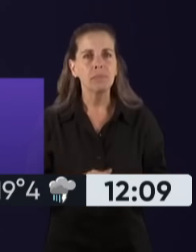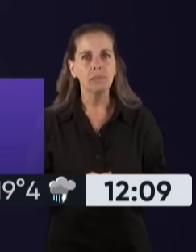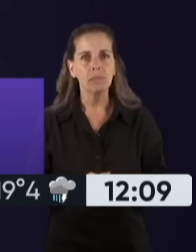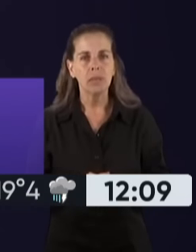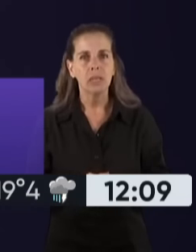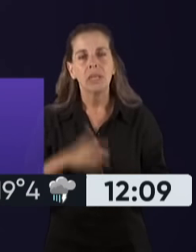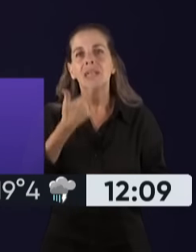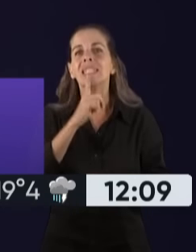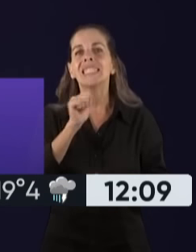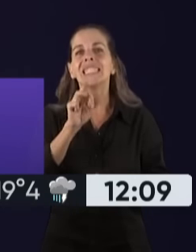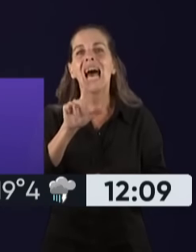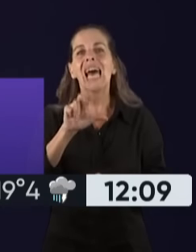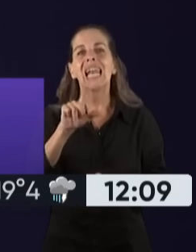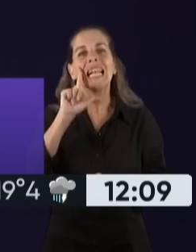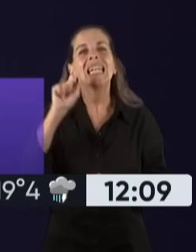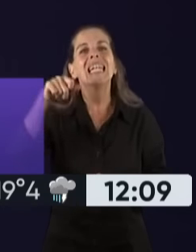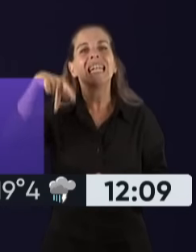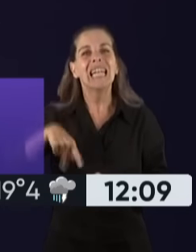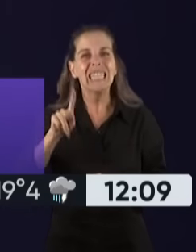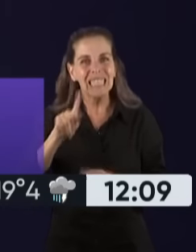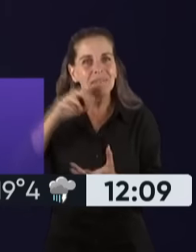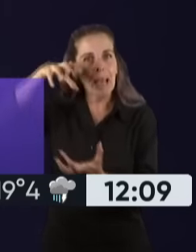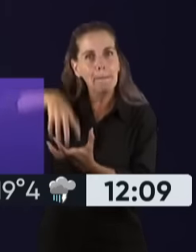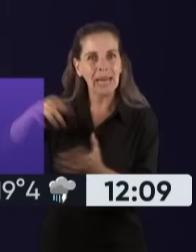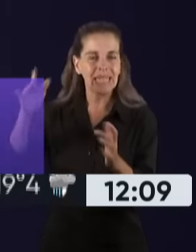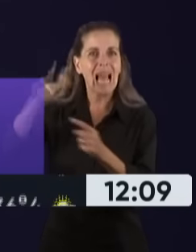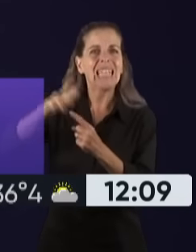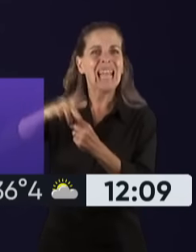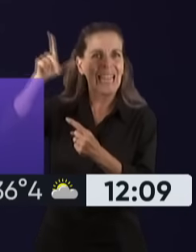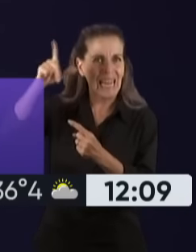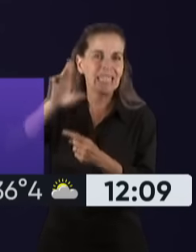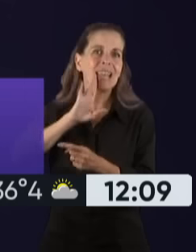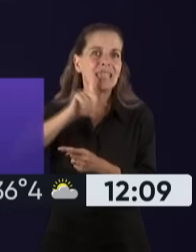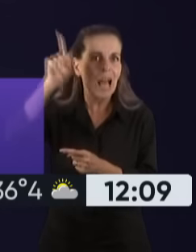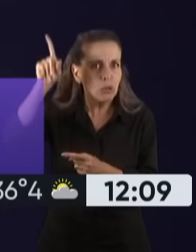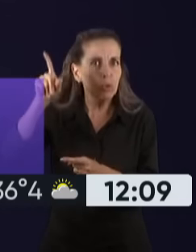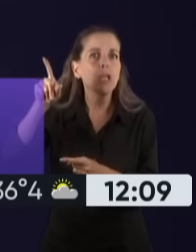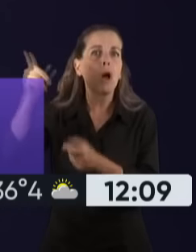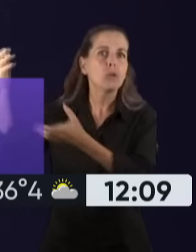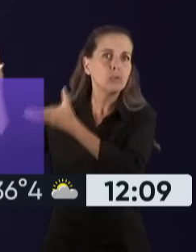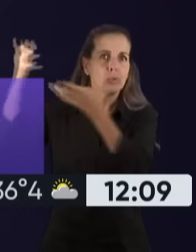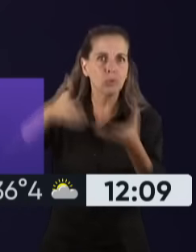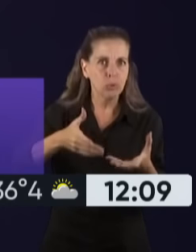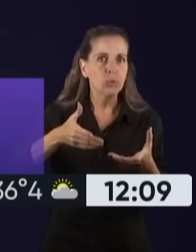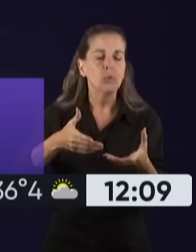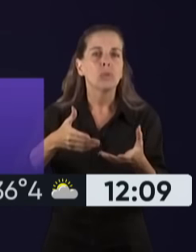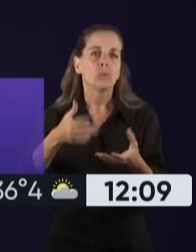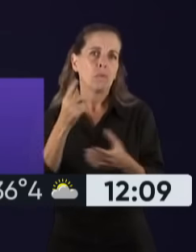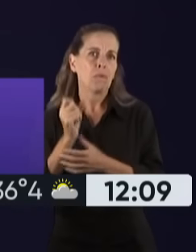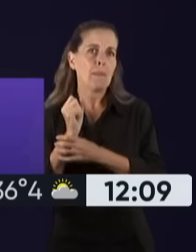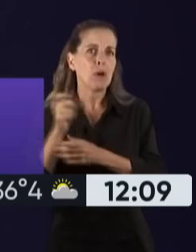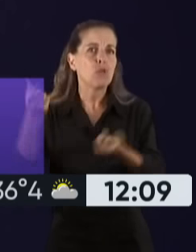starlink a la Argentina hoy podemos confirmar que la empresa satelital de el prestigioso empresario yon má que todos